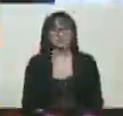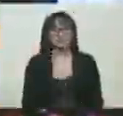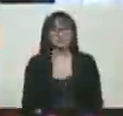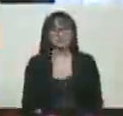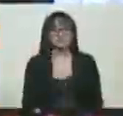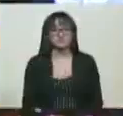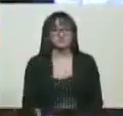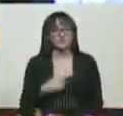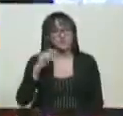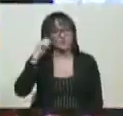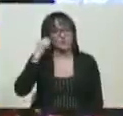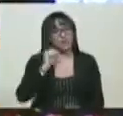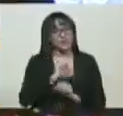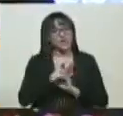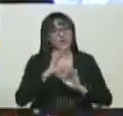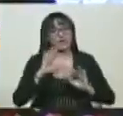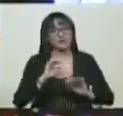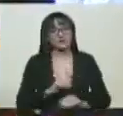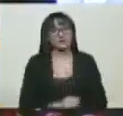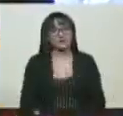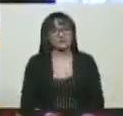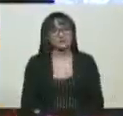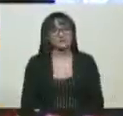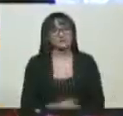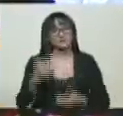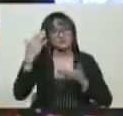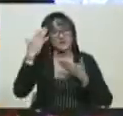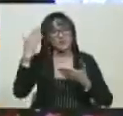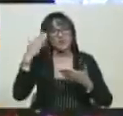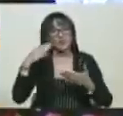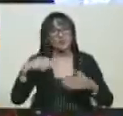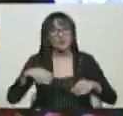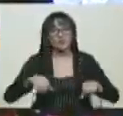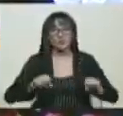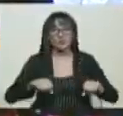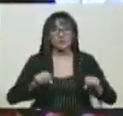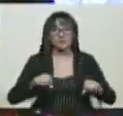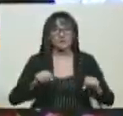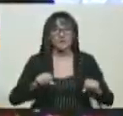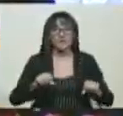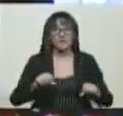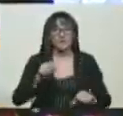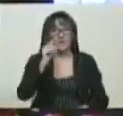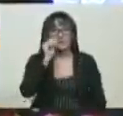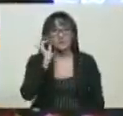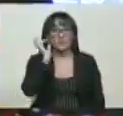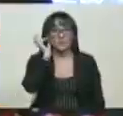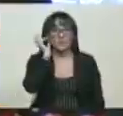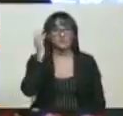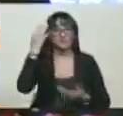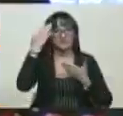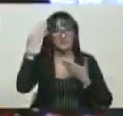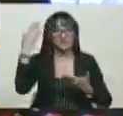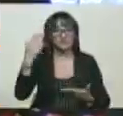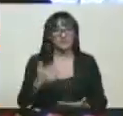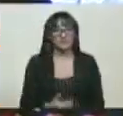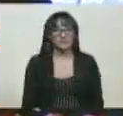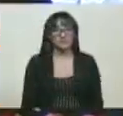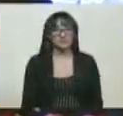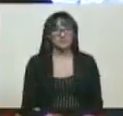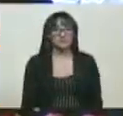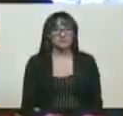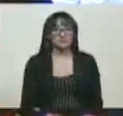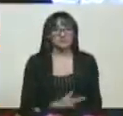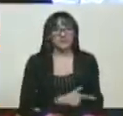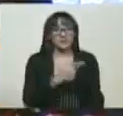lo recuerdo clarito. Saludo a los motorizados y a las motorizadas, hermanos